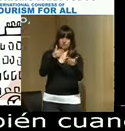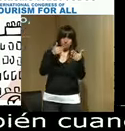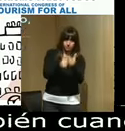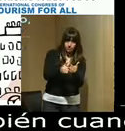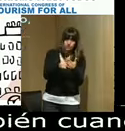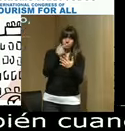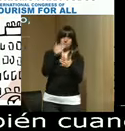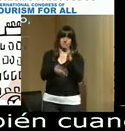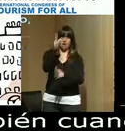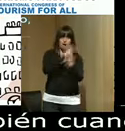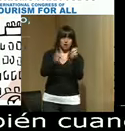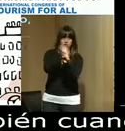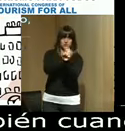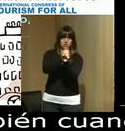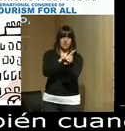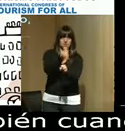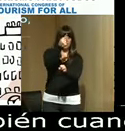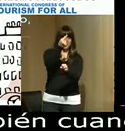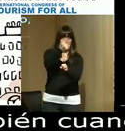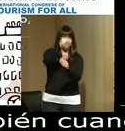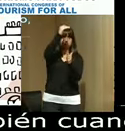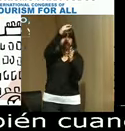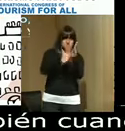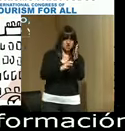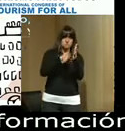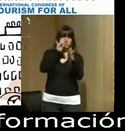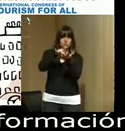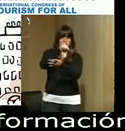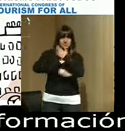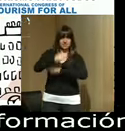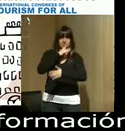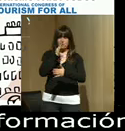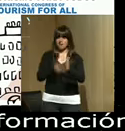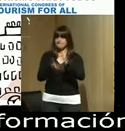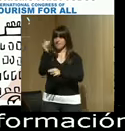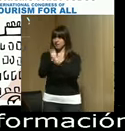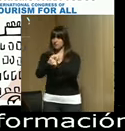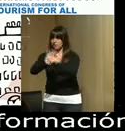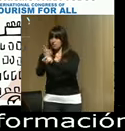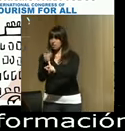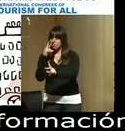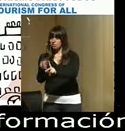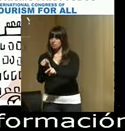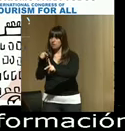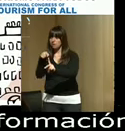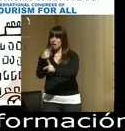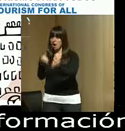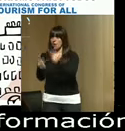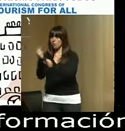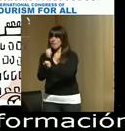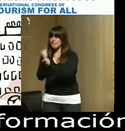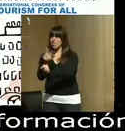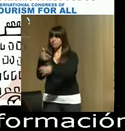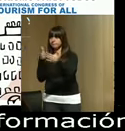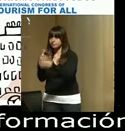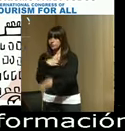una discriminación salarial por el hecho de ser una persona con discapacidad, cuando va a encontrarse un empleo y ve también que hay determinados empleos en los cuales